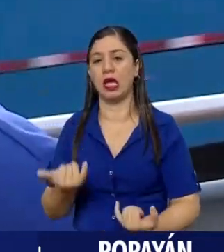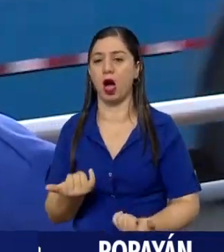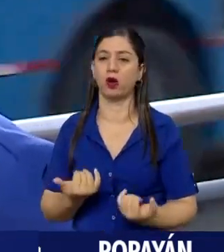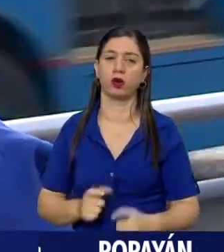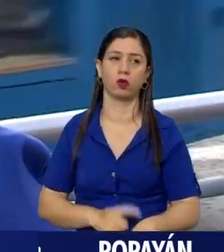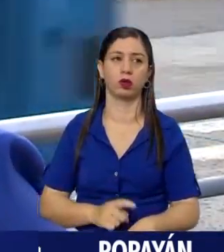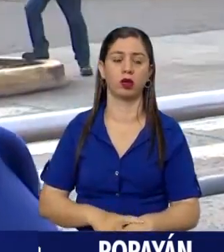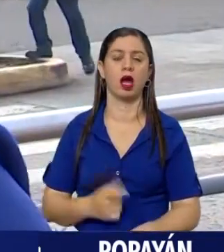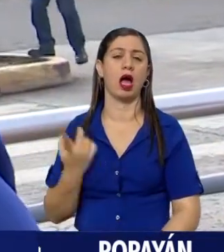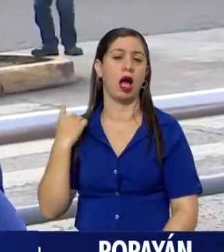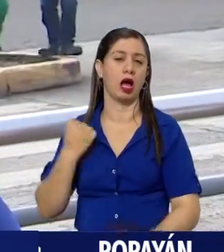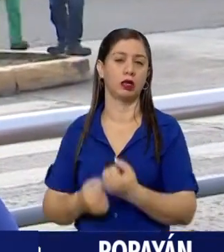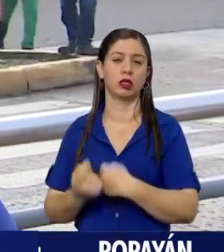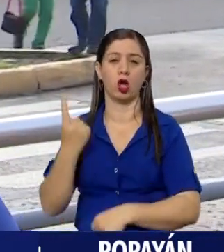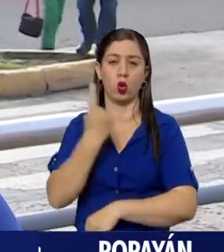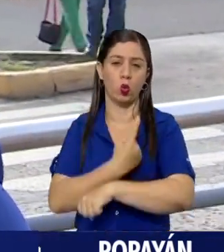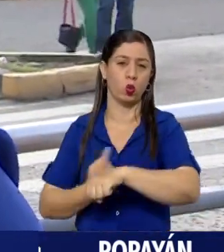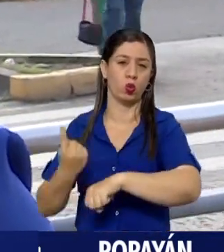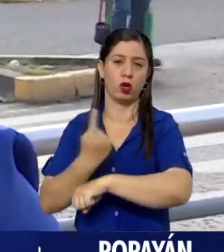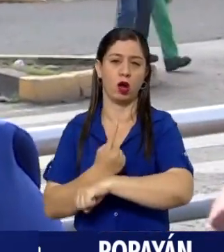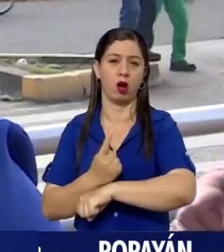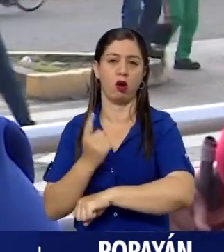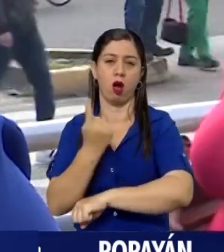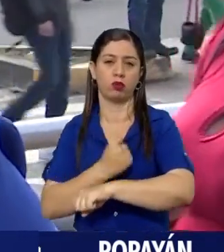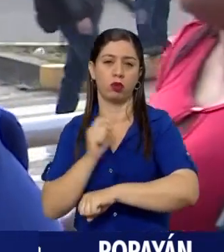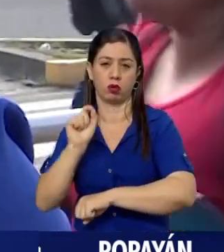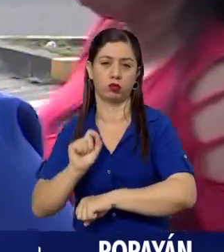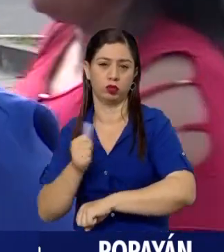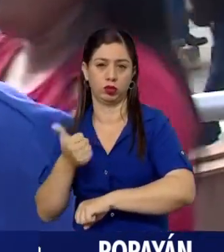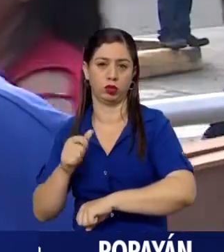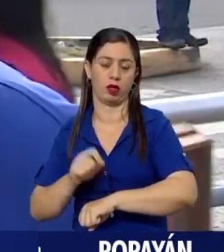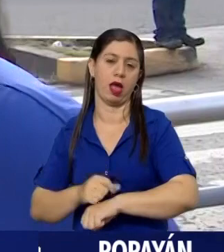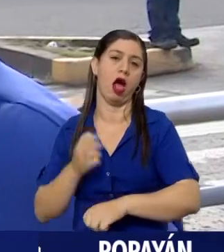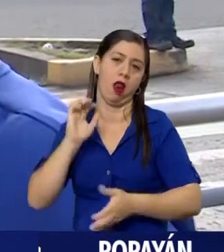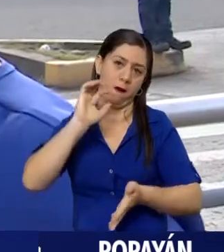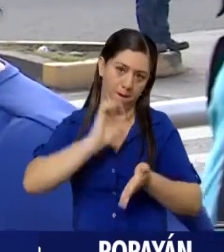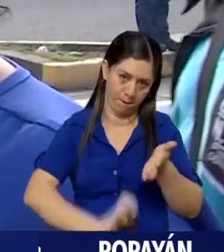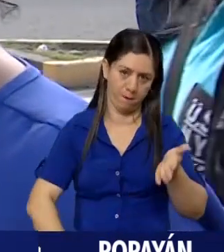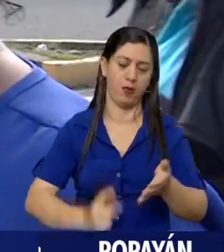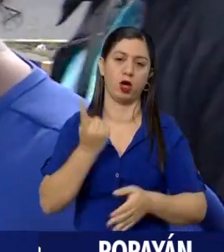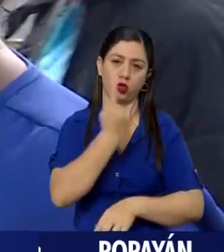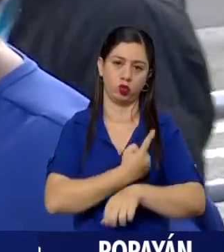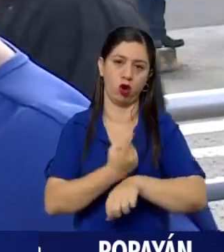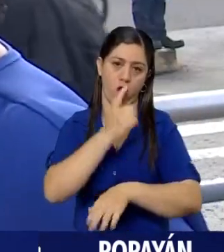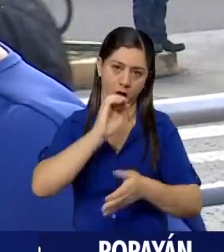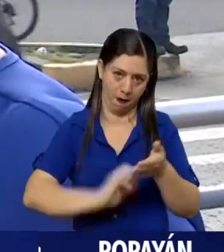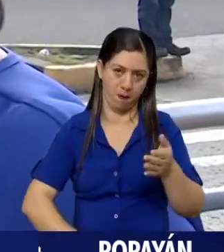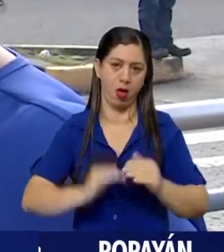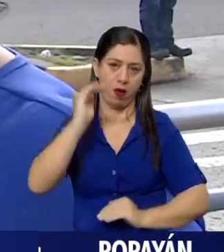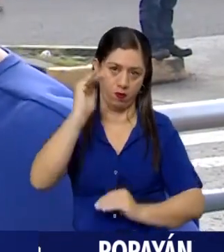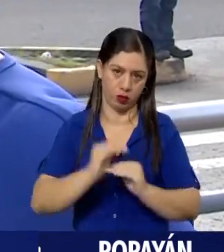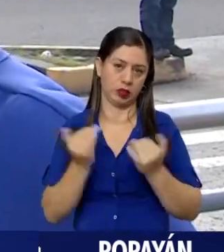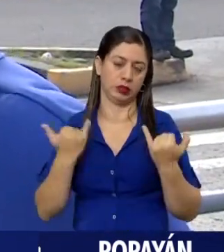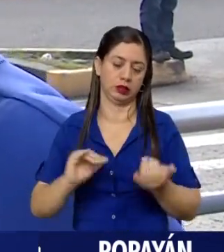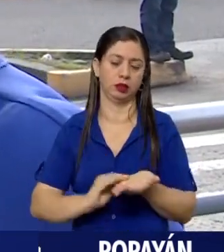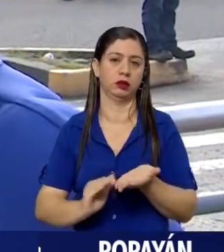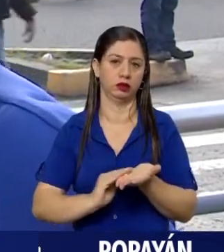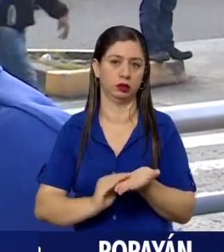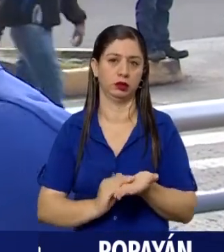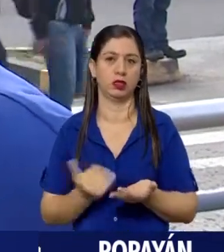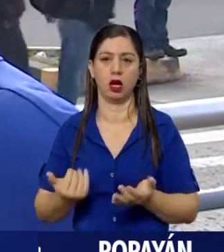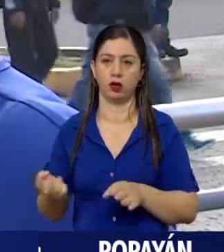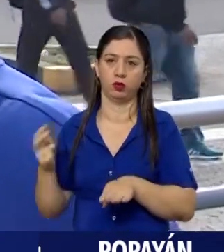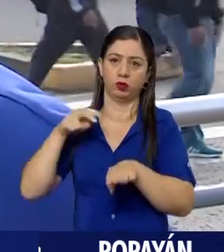cuánto? Hoy por ahí ahora una hora, hora y diez. Ahorita ya es menos de la hora, porque ya se restableció, ya uno lo aborta